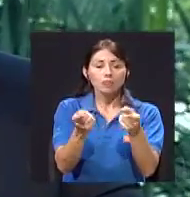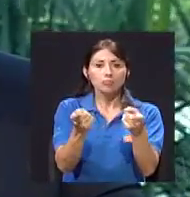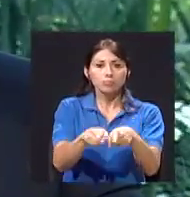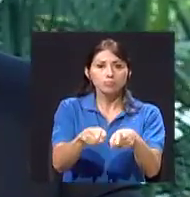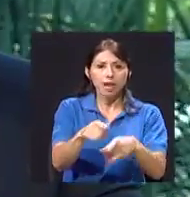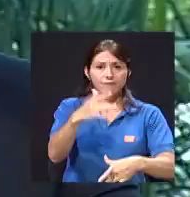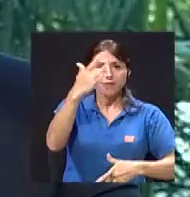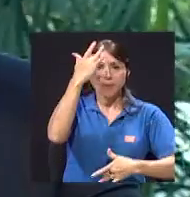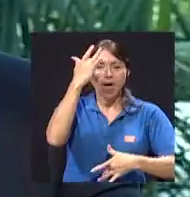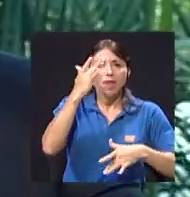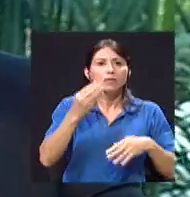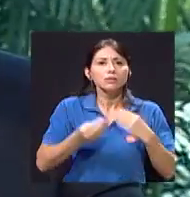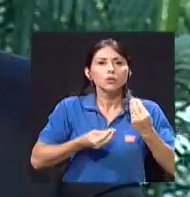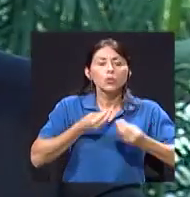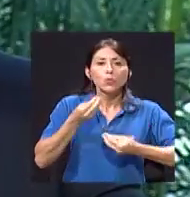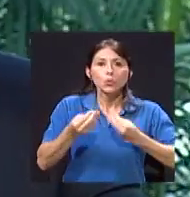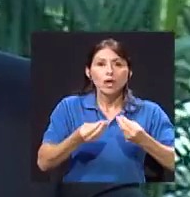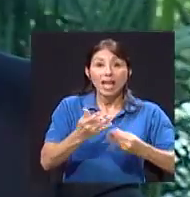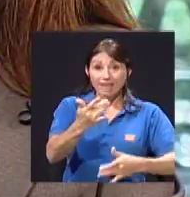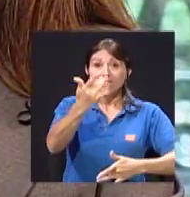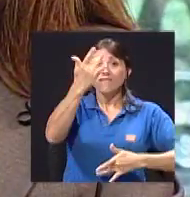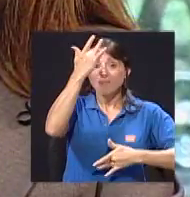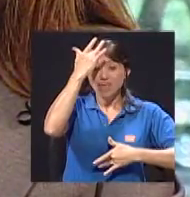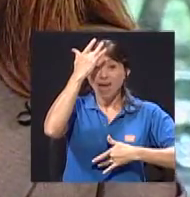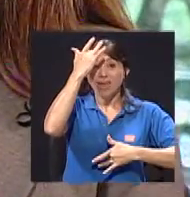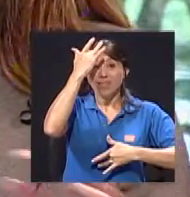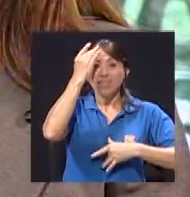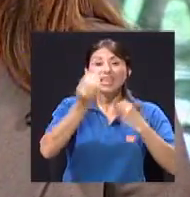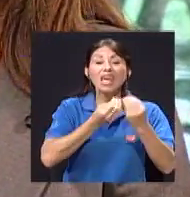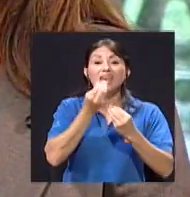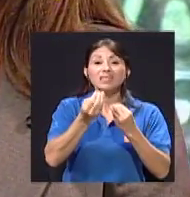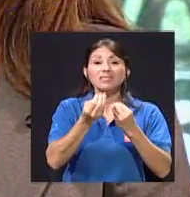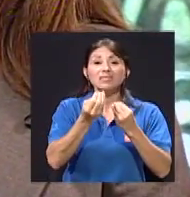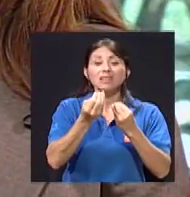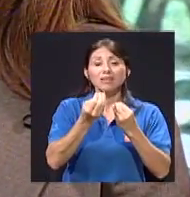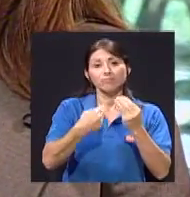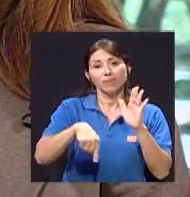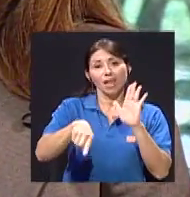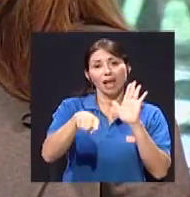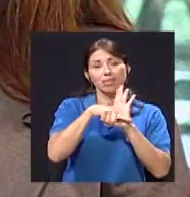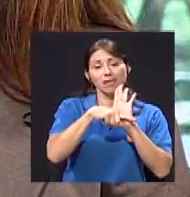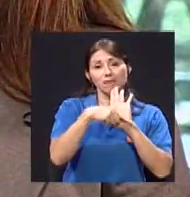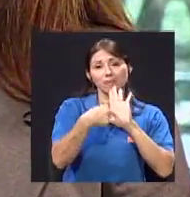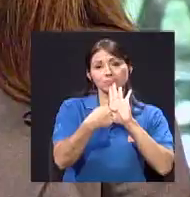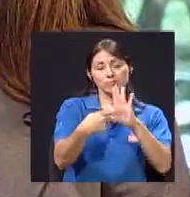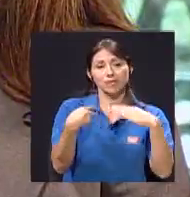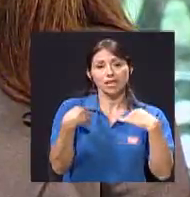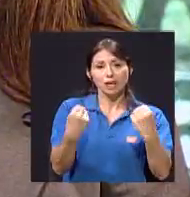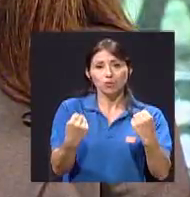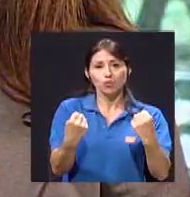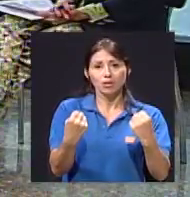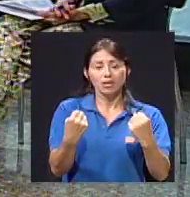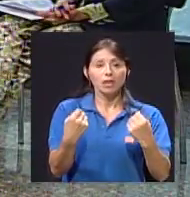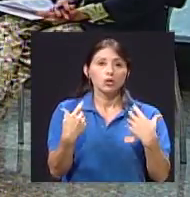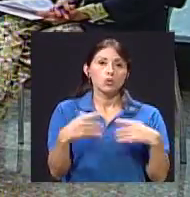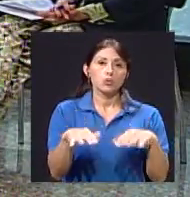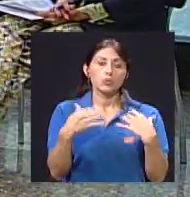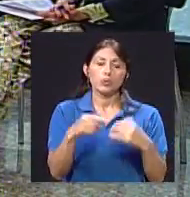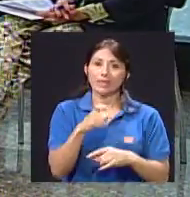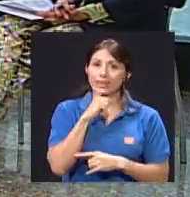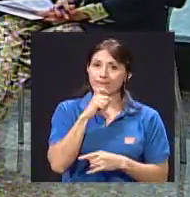es la expresión, vamos a decir, negativa de la salud, uh-huh, es extraordinariamente difícil poderlo hacer.